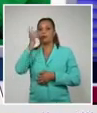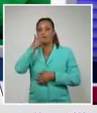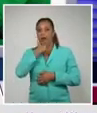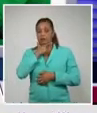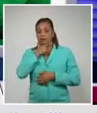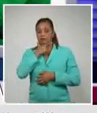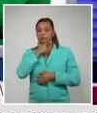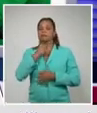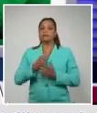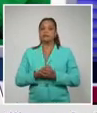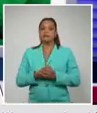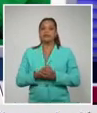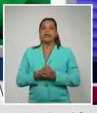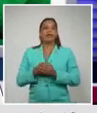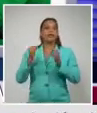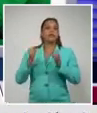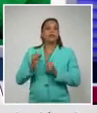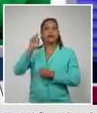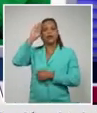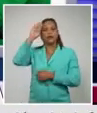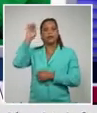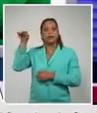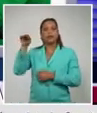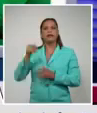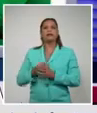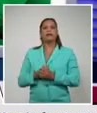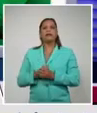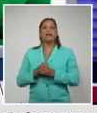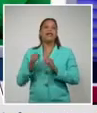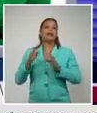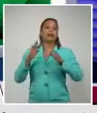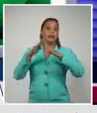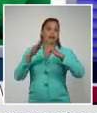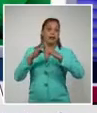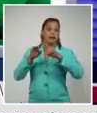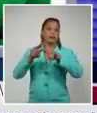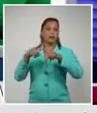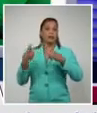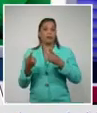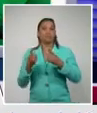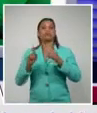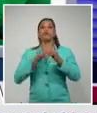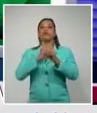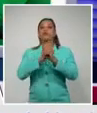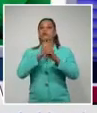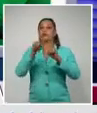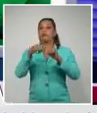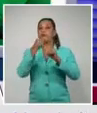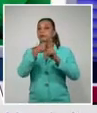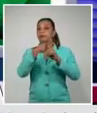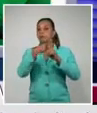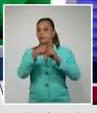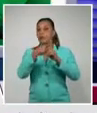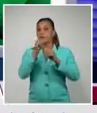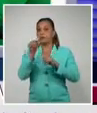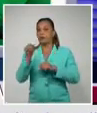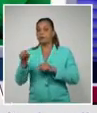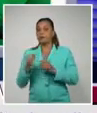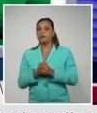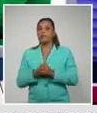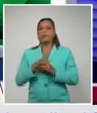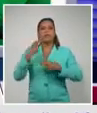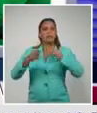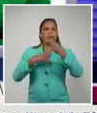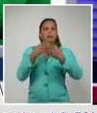encontraba ingresada en el hogar por ser contacto de un caso positivo y se realizó el PCR correspondiente y